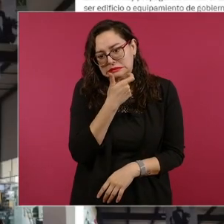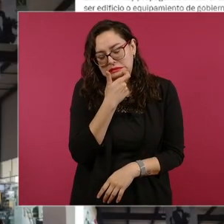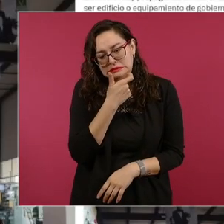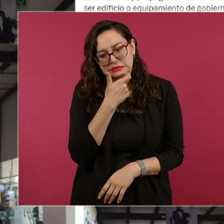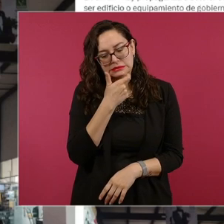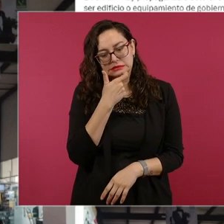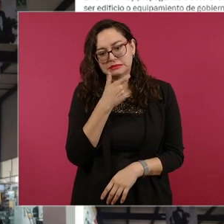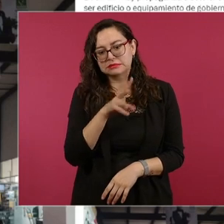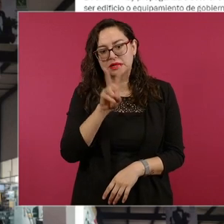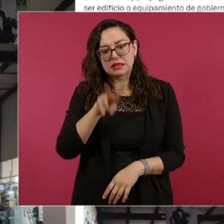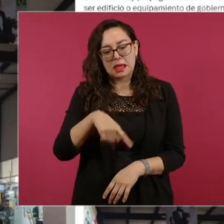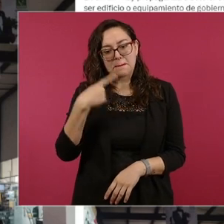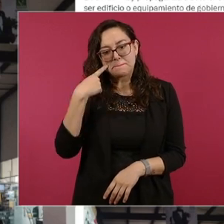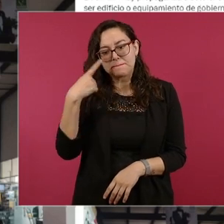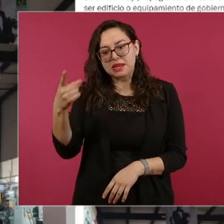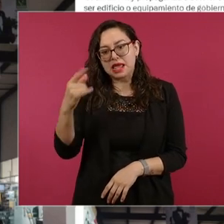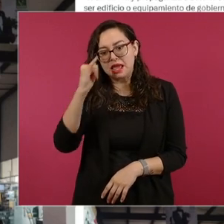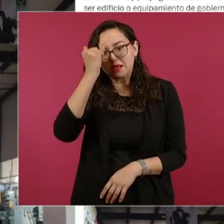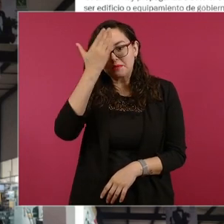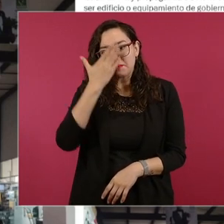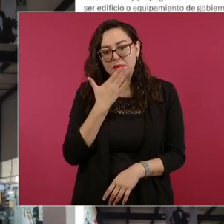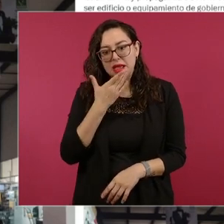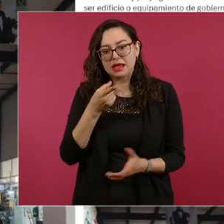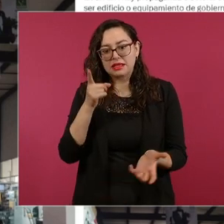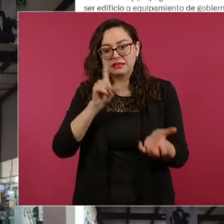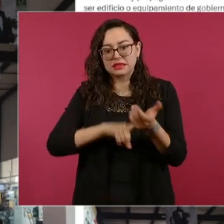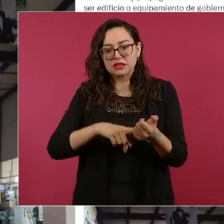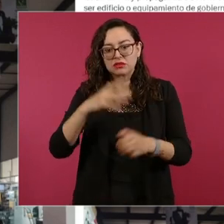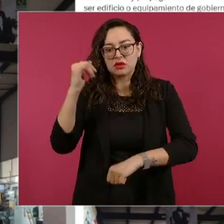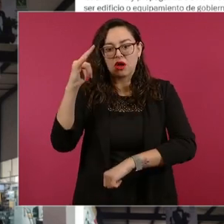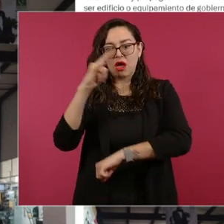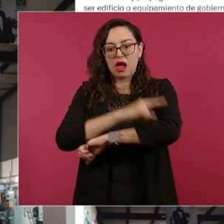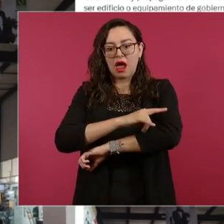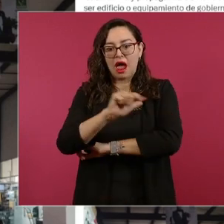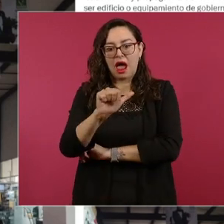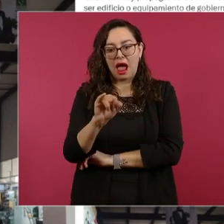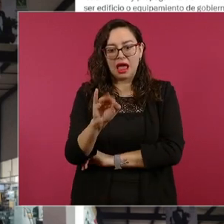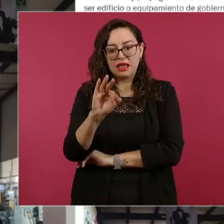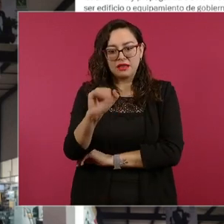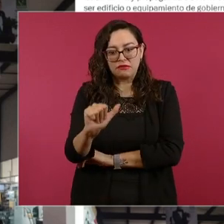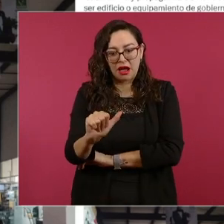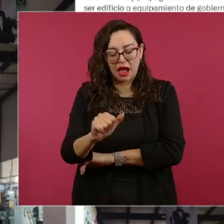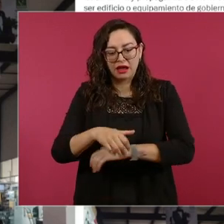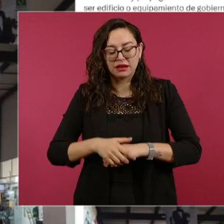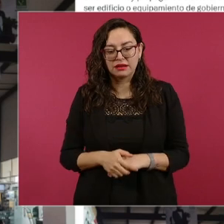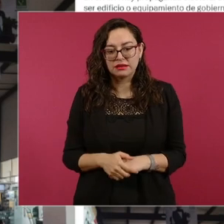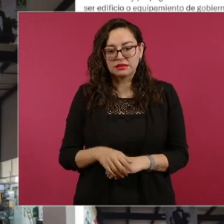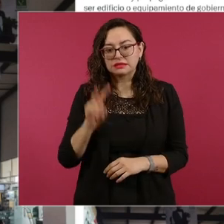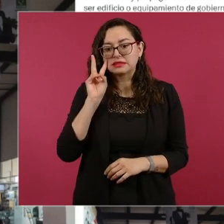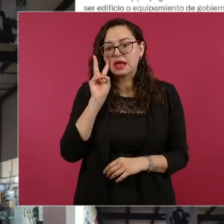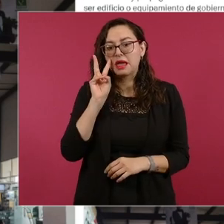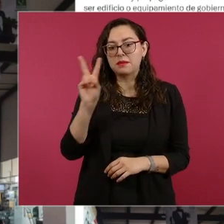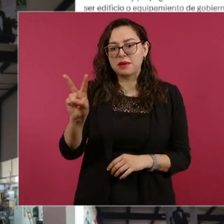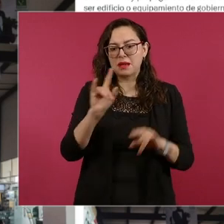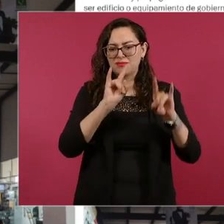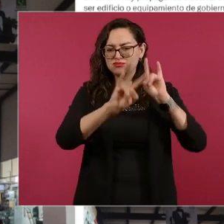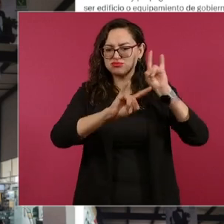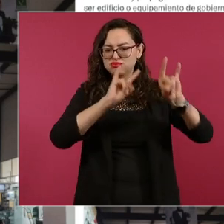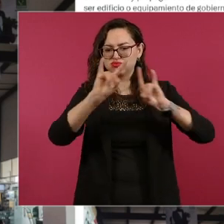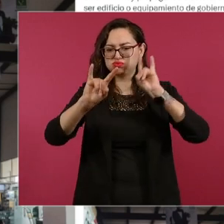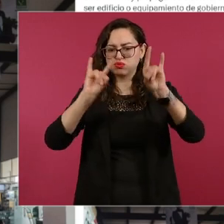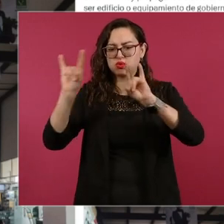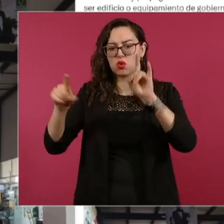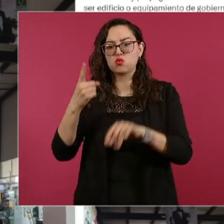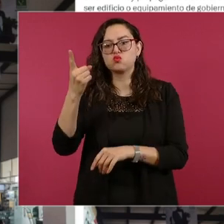el mensaje una imagen en la que afirma que es el Aeropuerto Internacional Felipe Ángeles, donde se ve tapizado de propaganda